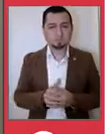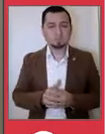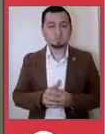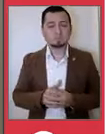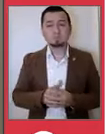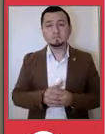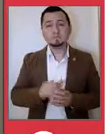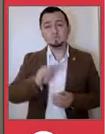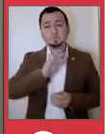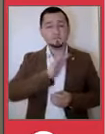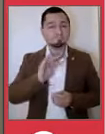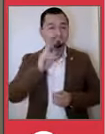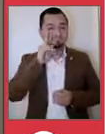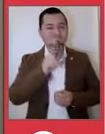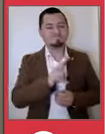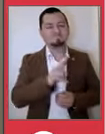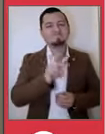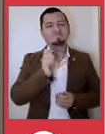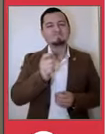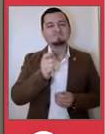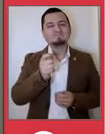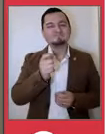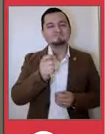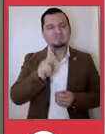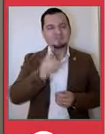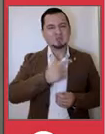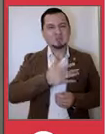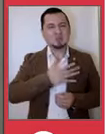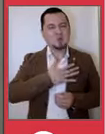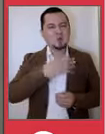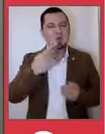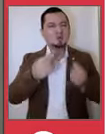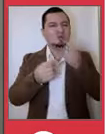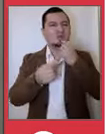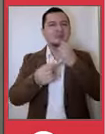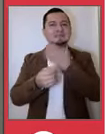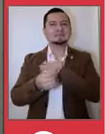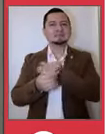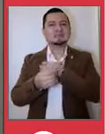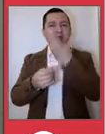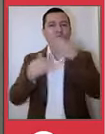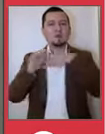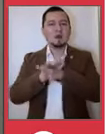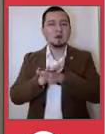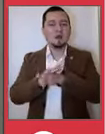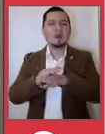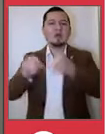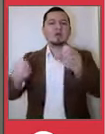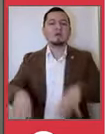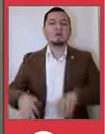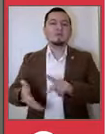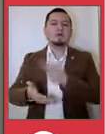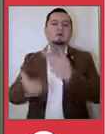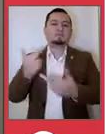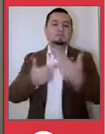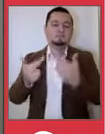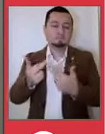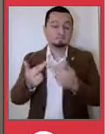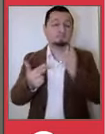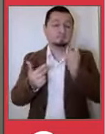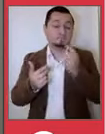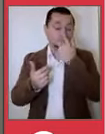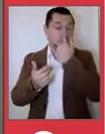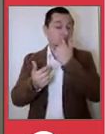nos vemos imposibilitados avanzan en sentido pero vamos a continuar con la mesa de educación para generar lo más pronto posible esas condiciones